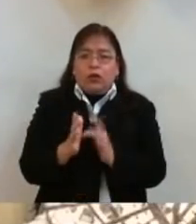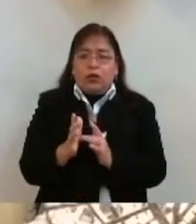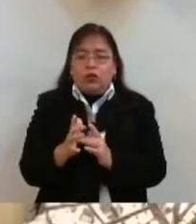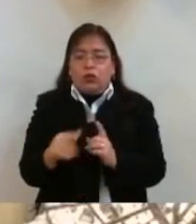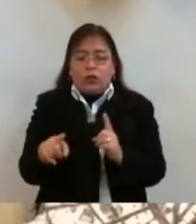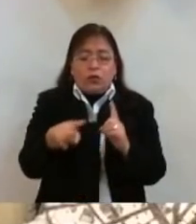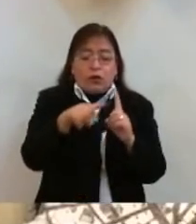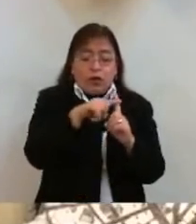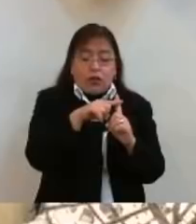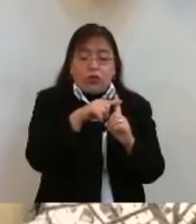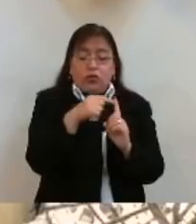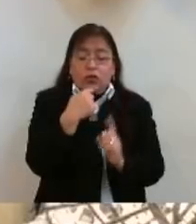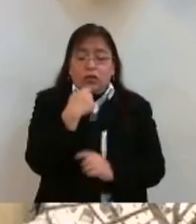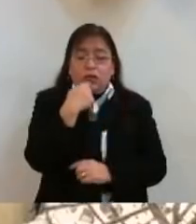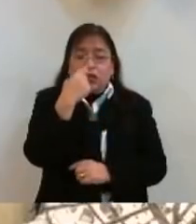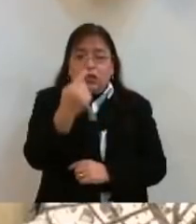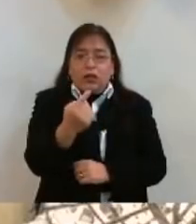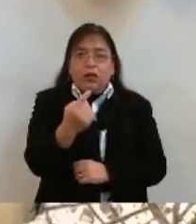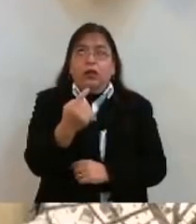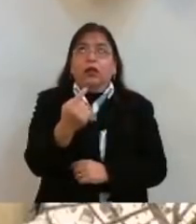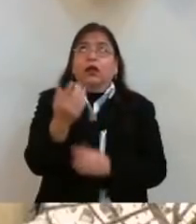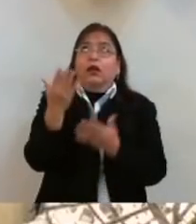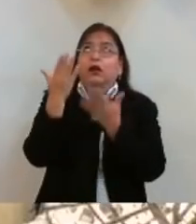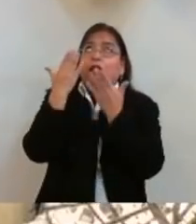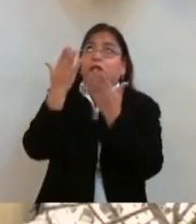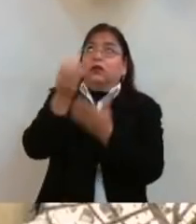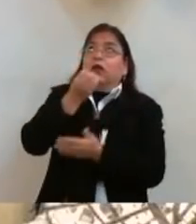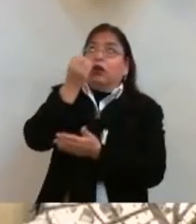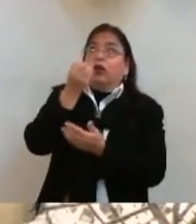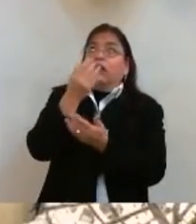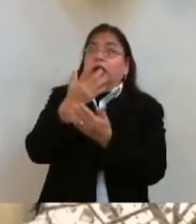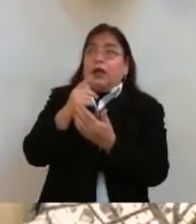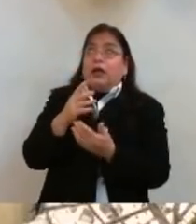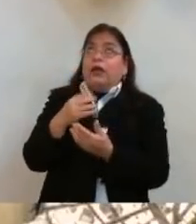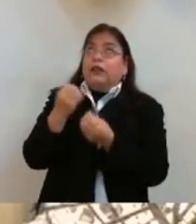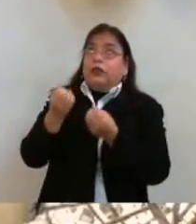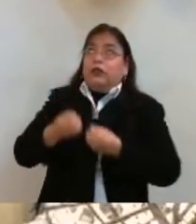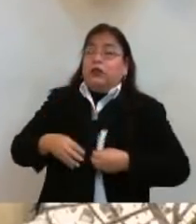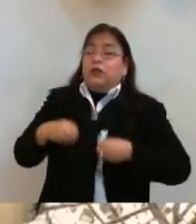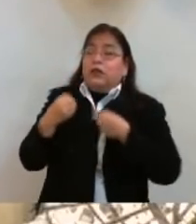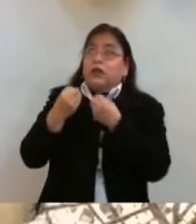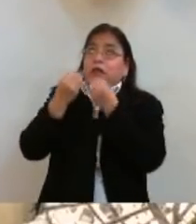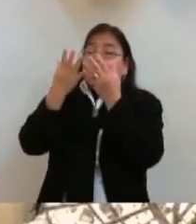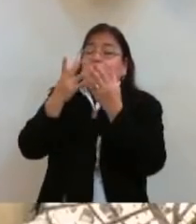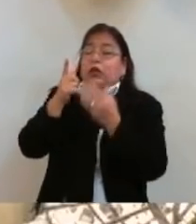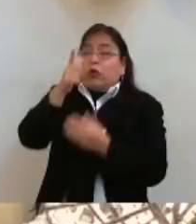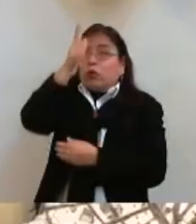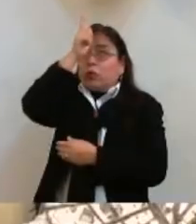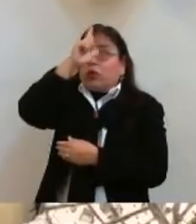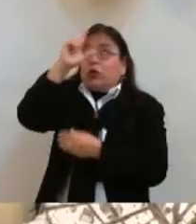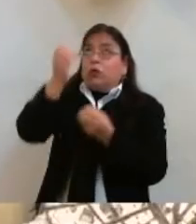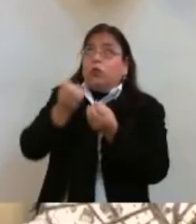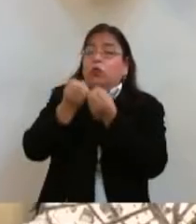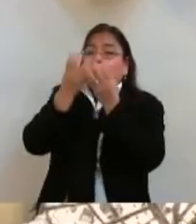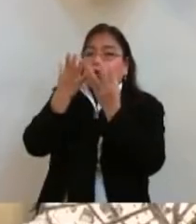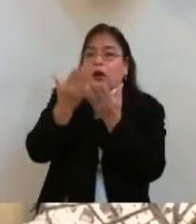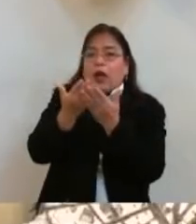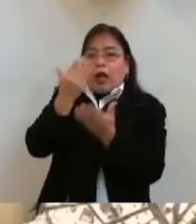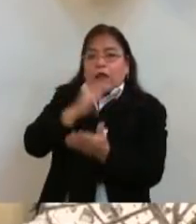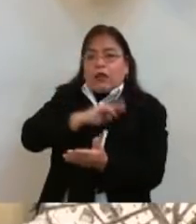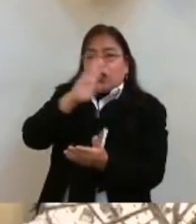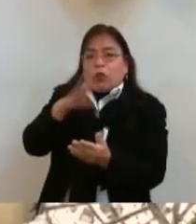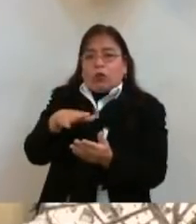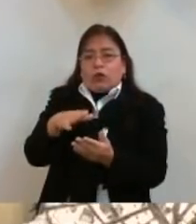cuando Él dice: en tus manos encomiendo mi espíritu. La